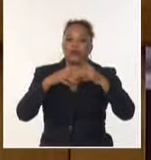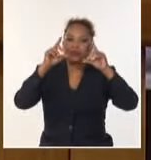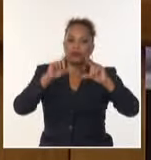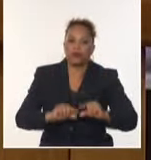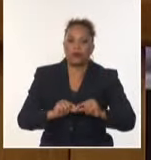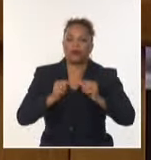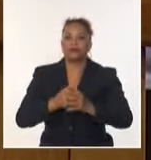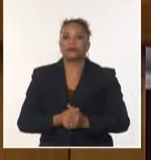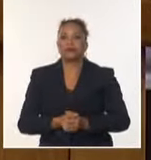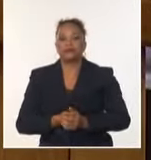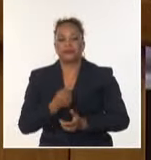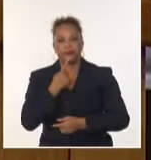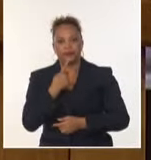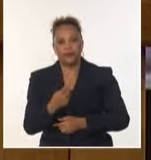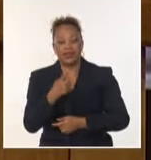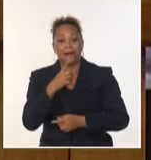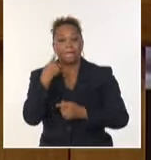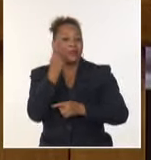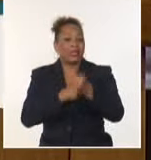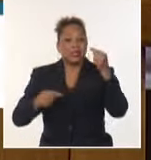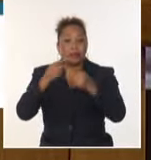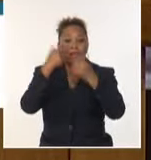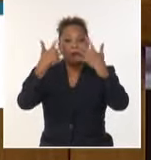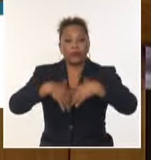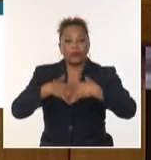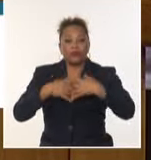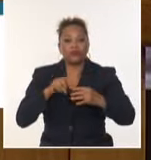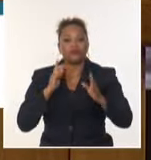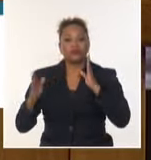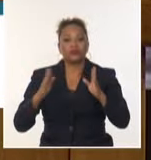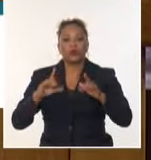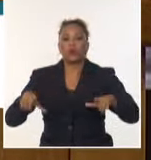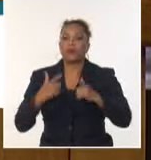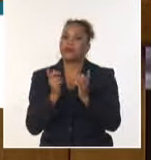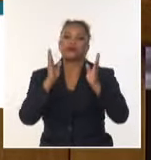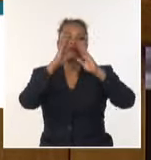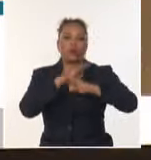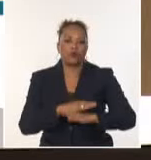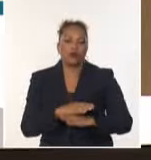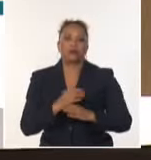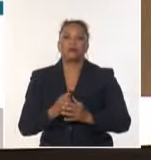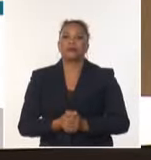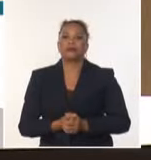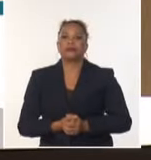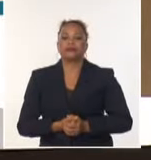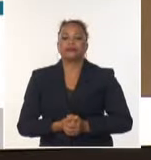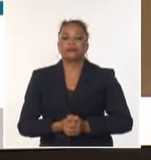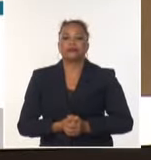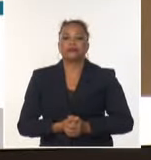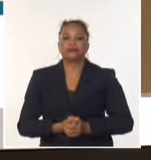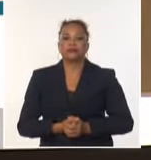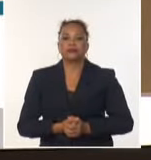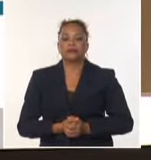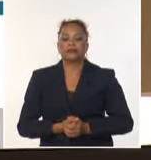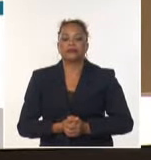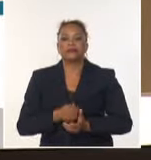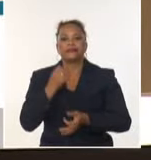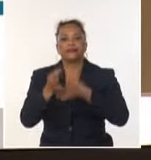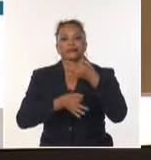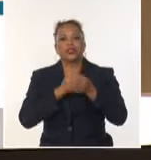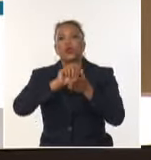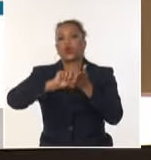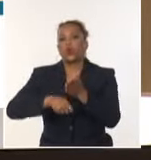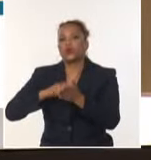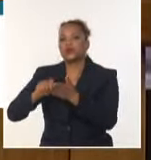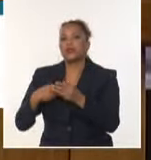Las principales producciones del sector durante la etapa se incumplen por las deficiencias antes expuestas. Se destaca la contratación y